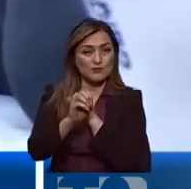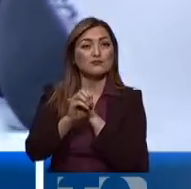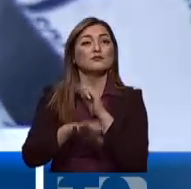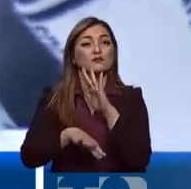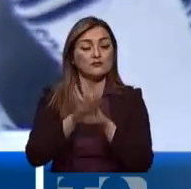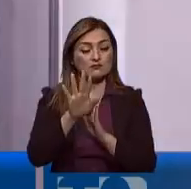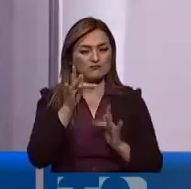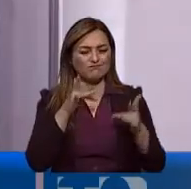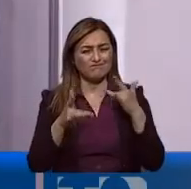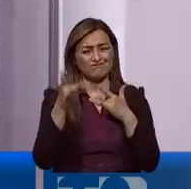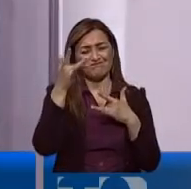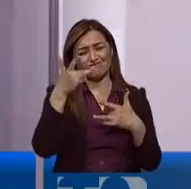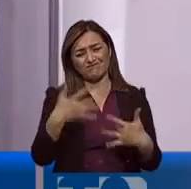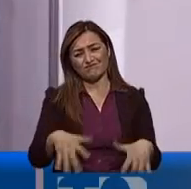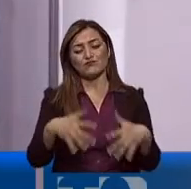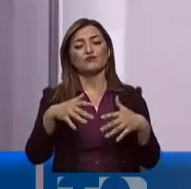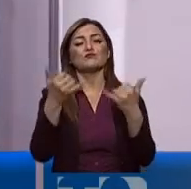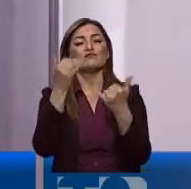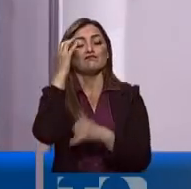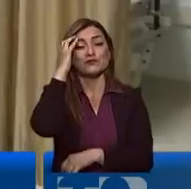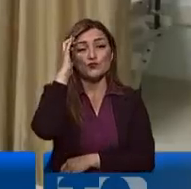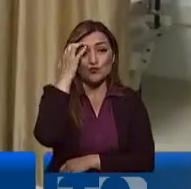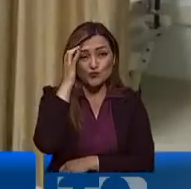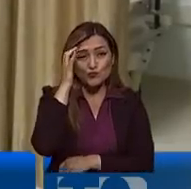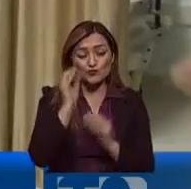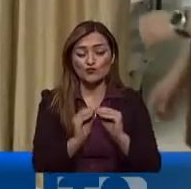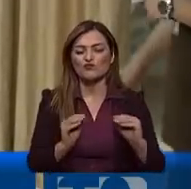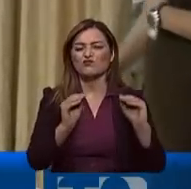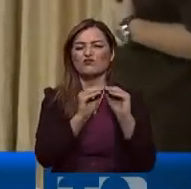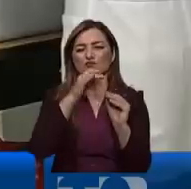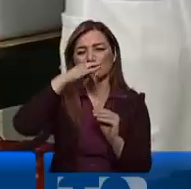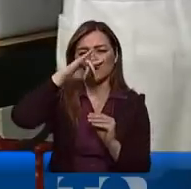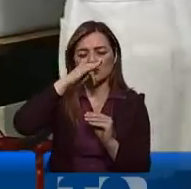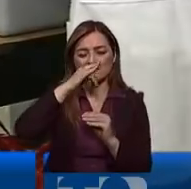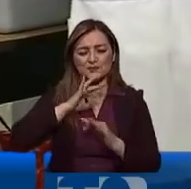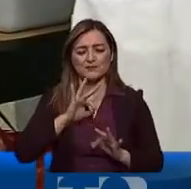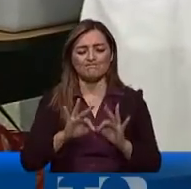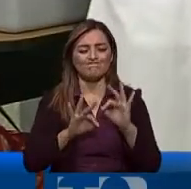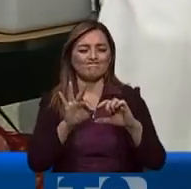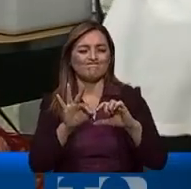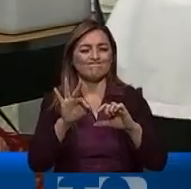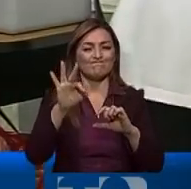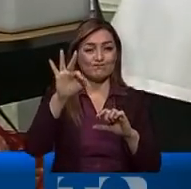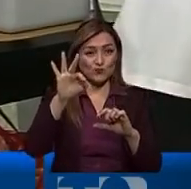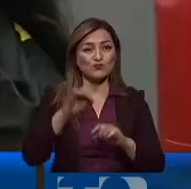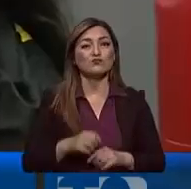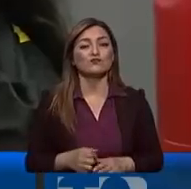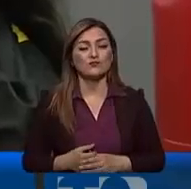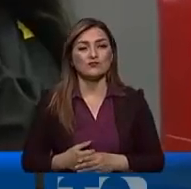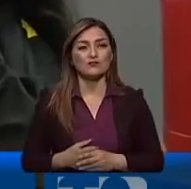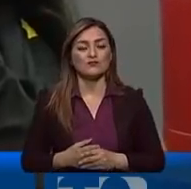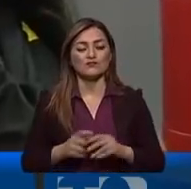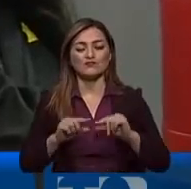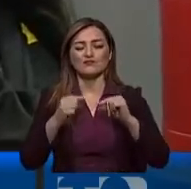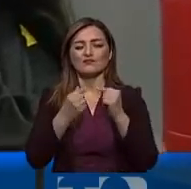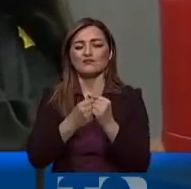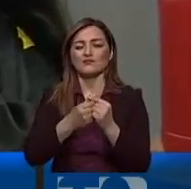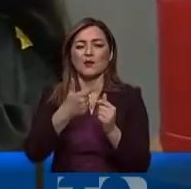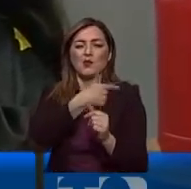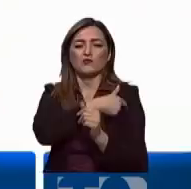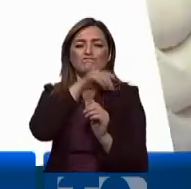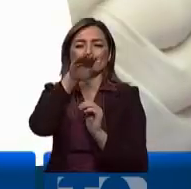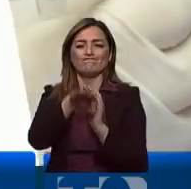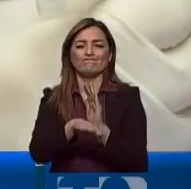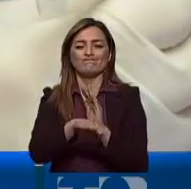presentan complicaciones hoy hay preocupación por un incremento de niños contagiados y es que justamente ese grupo es el menos